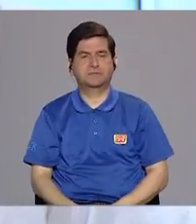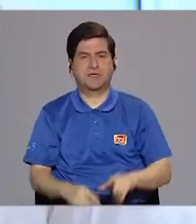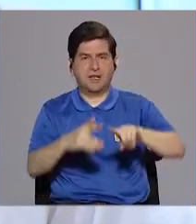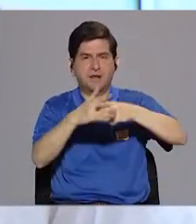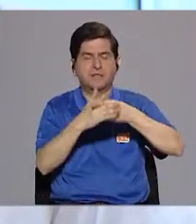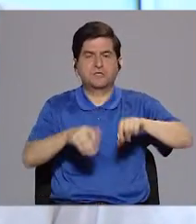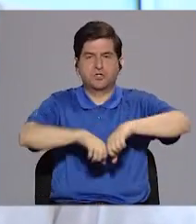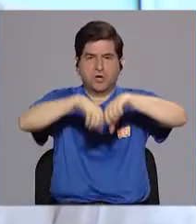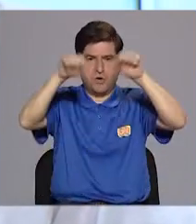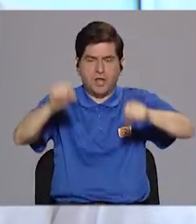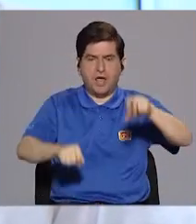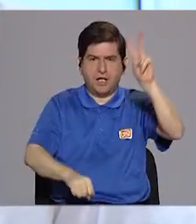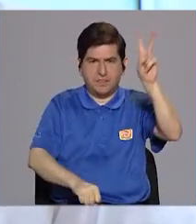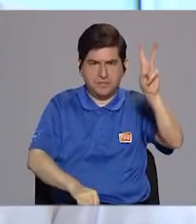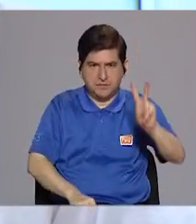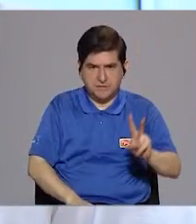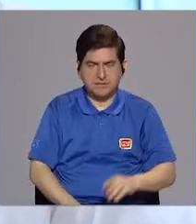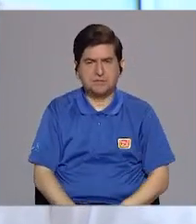en Venezuela.